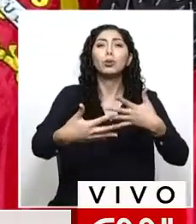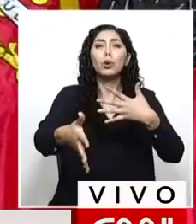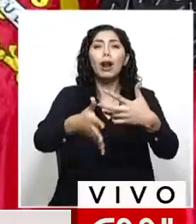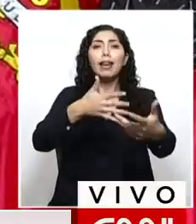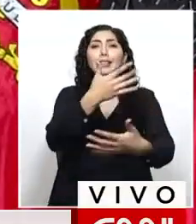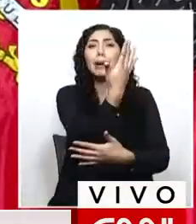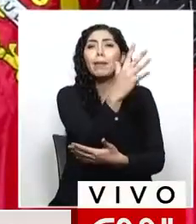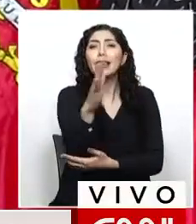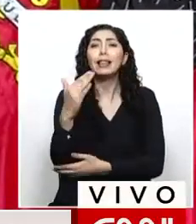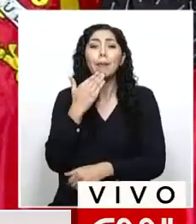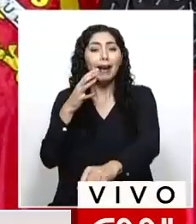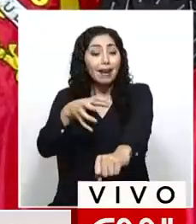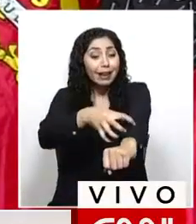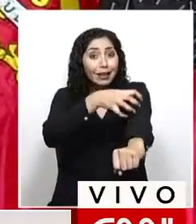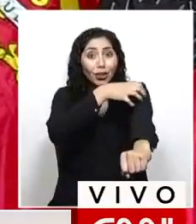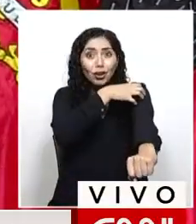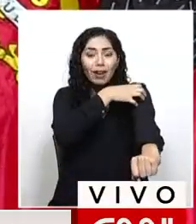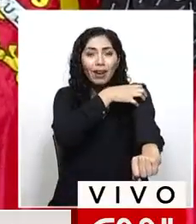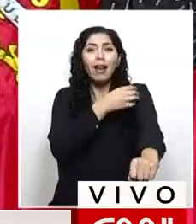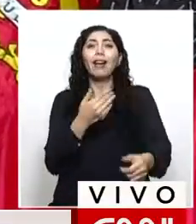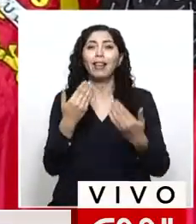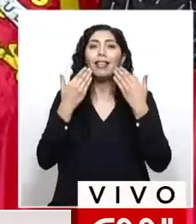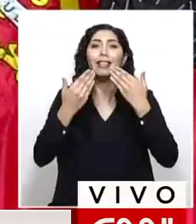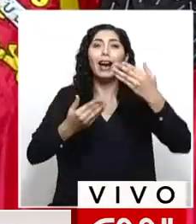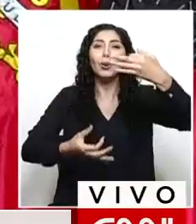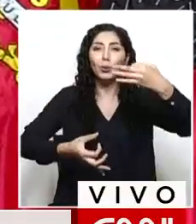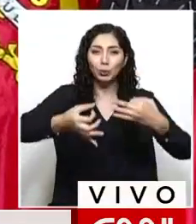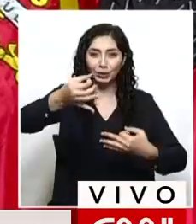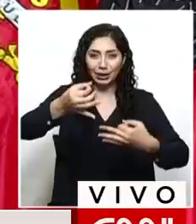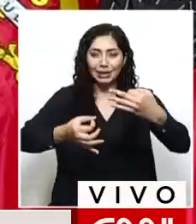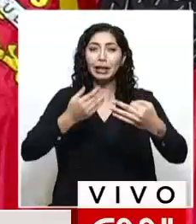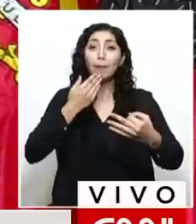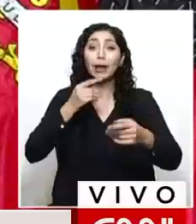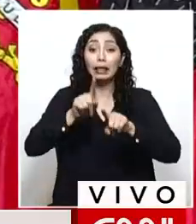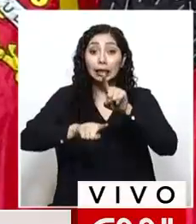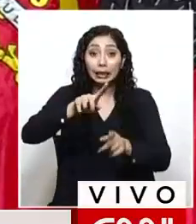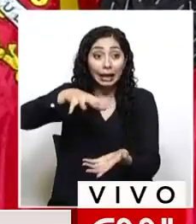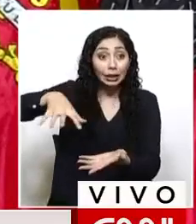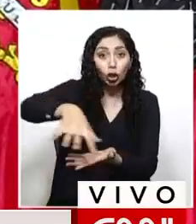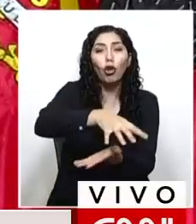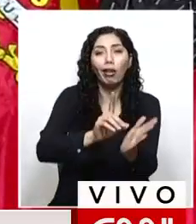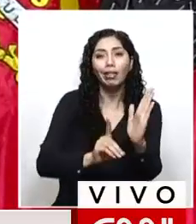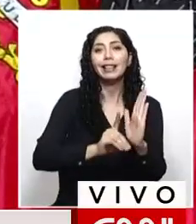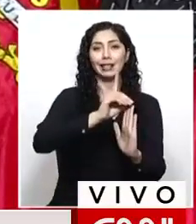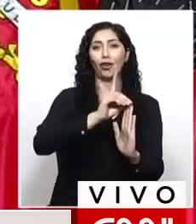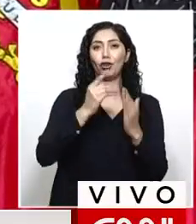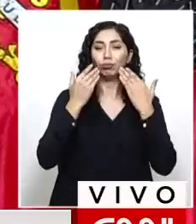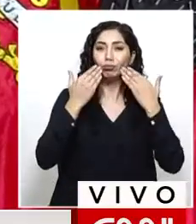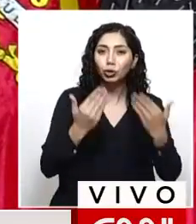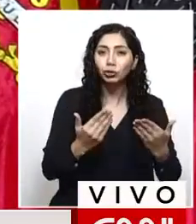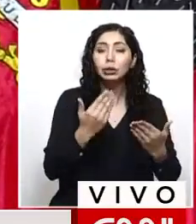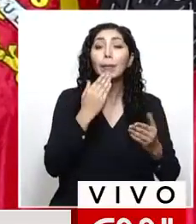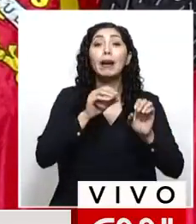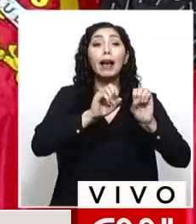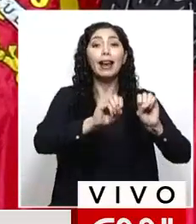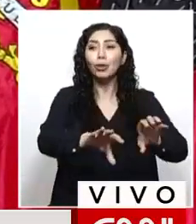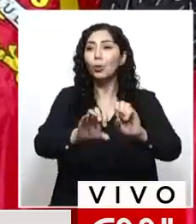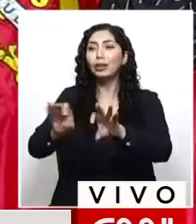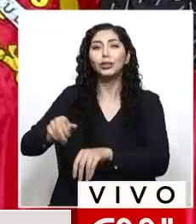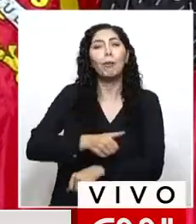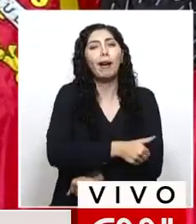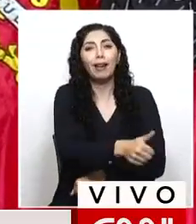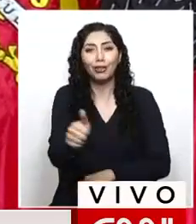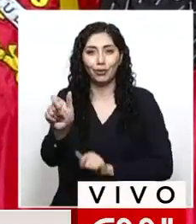regiones dará brillo, justicia y desarrollo a los territorios. De igual manera, una educación para todas y todos